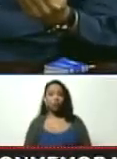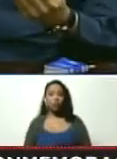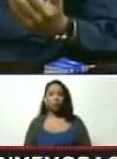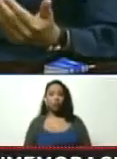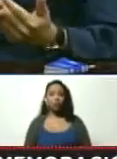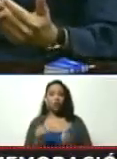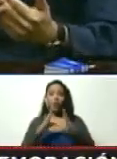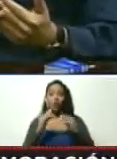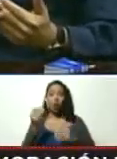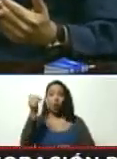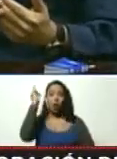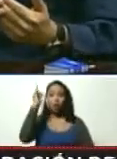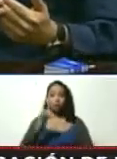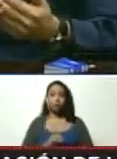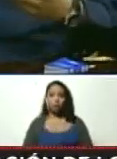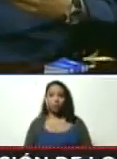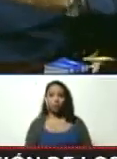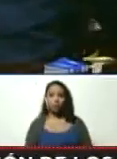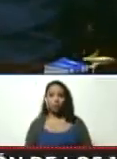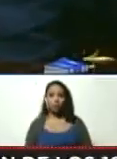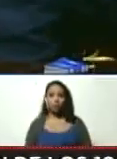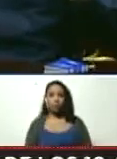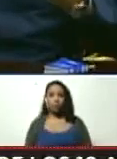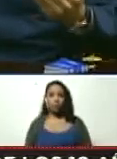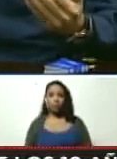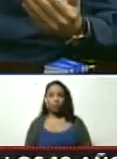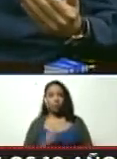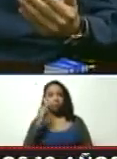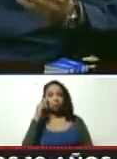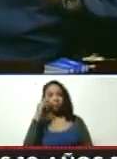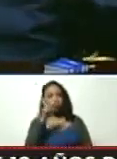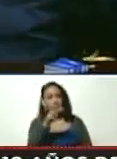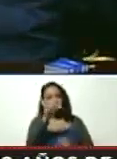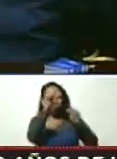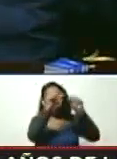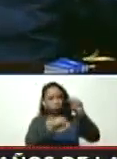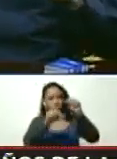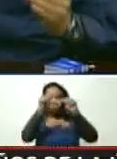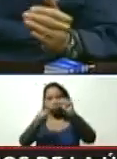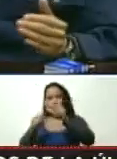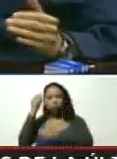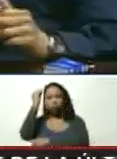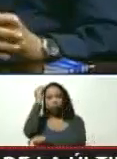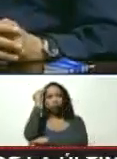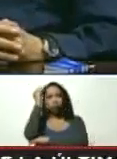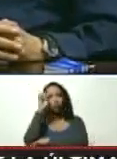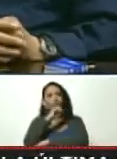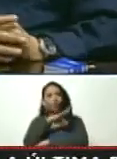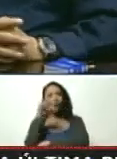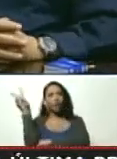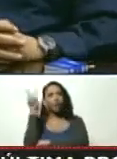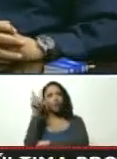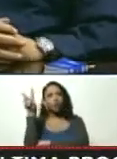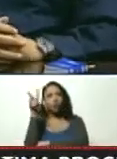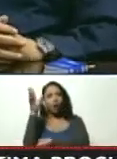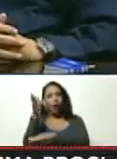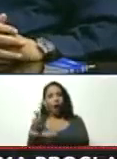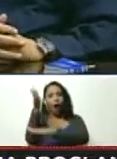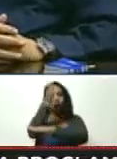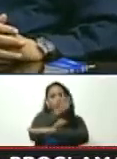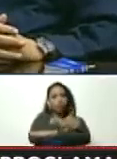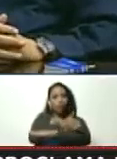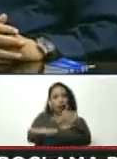Todo tendrá que verse y pensarse en la historia de Venezuela, en antes